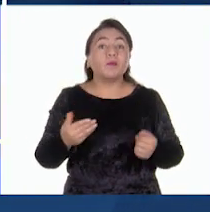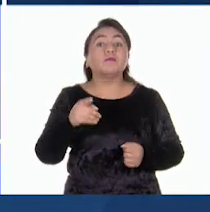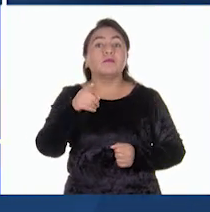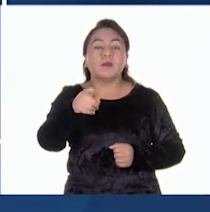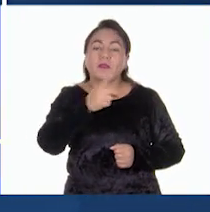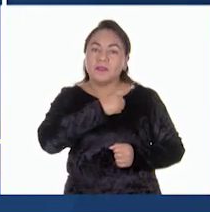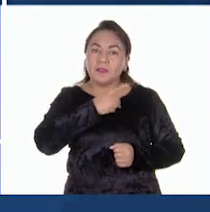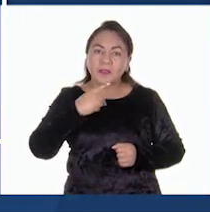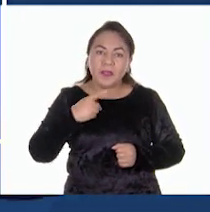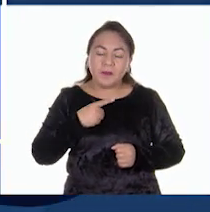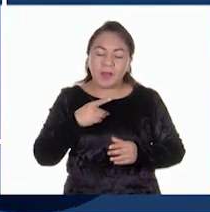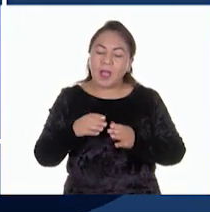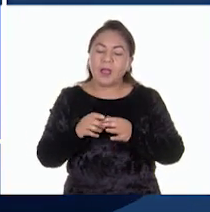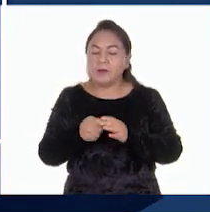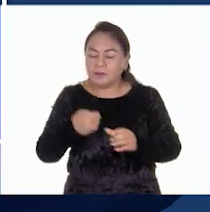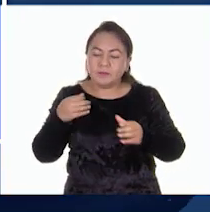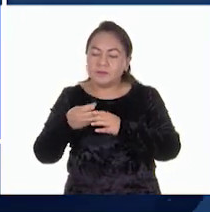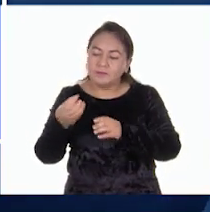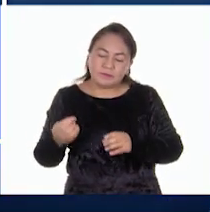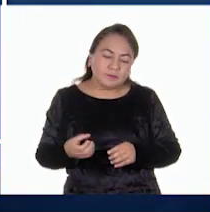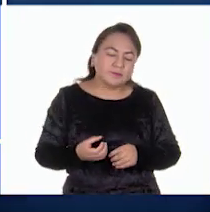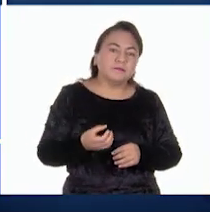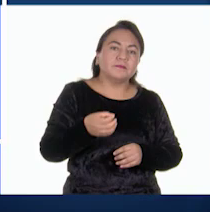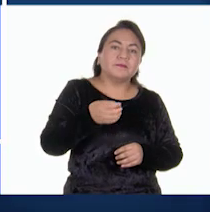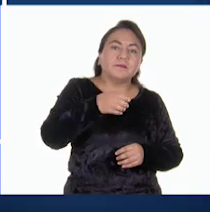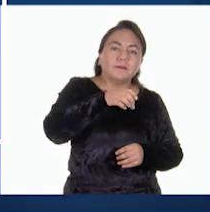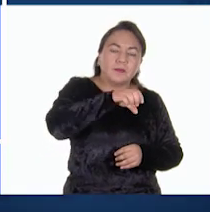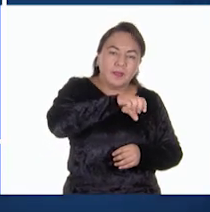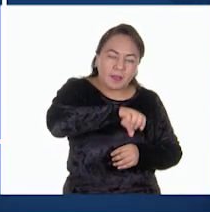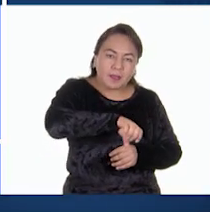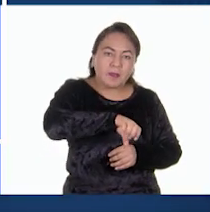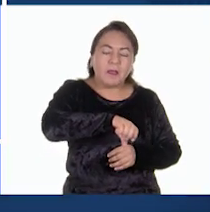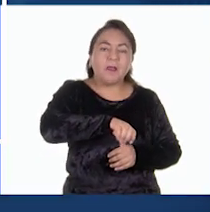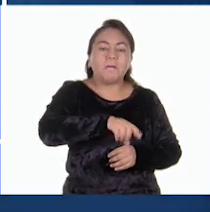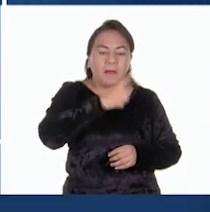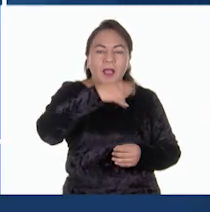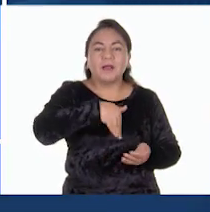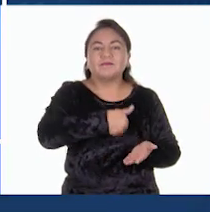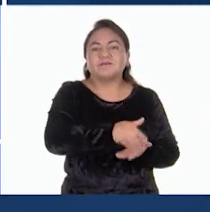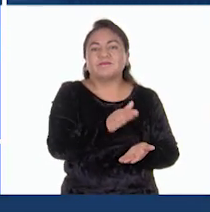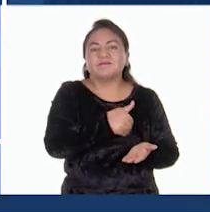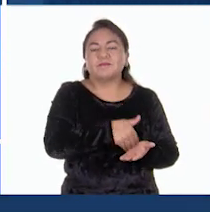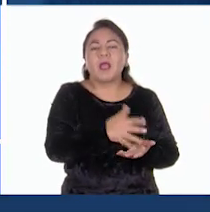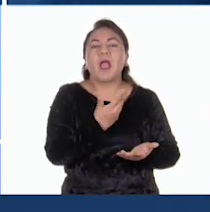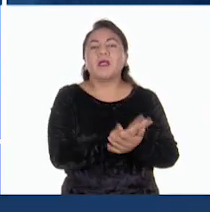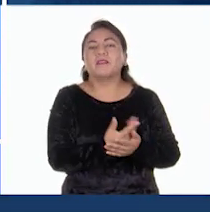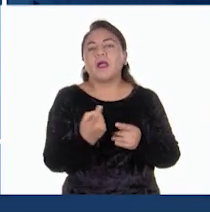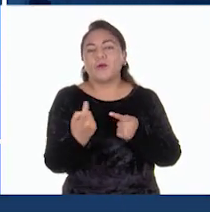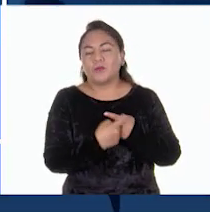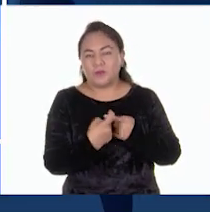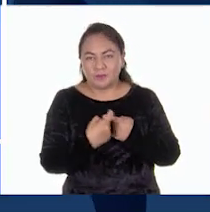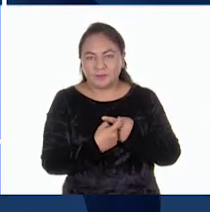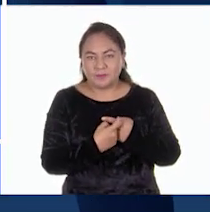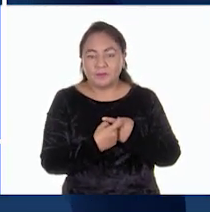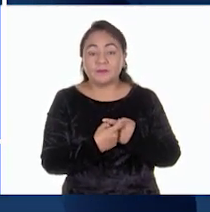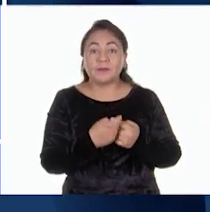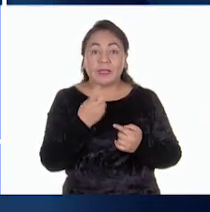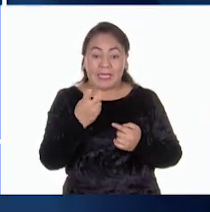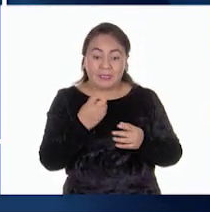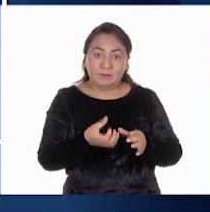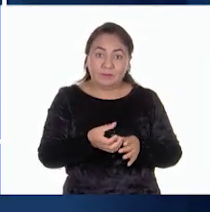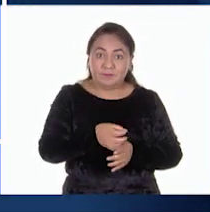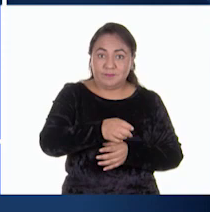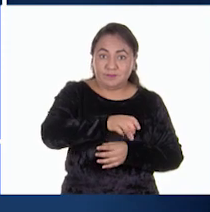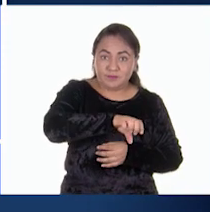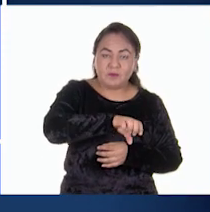debe desprenderla y enchufarla en un depósito especial para que se descargue automáticamente. Este depósito